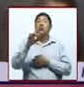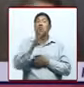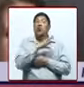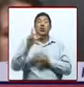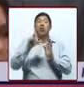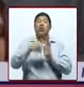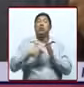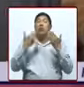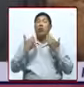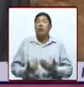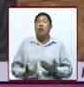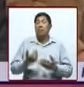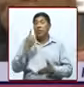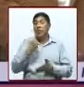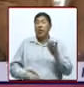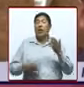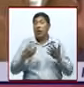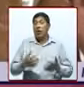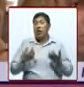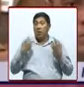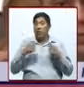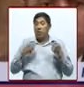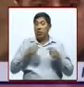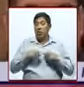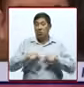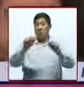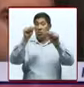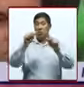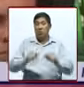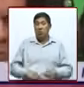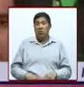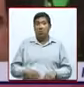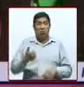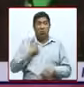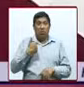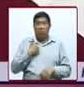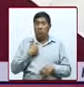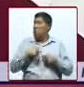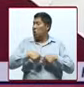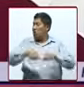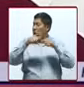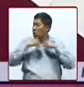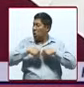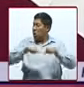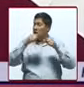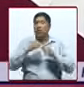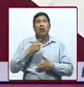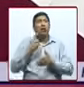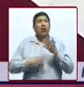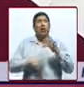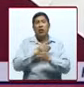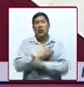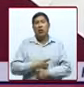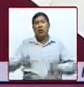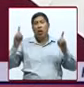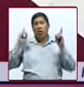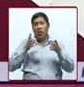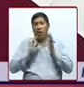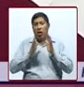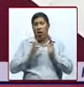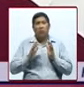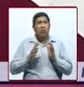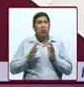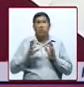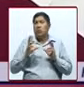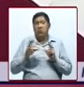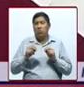que después ahora él lo que pretende es continuar sin que exista una democracia interna. Ahí, ¿de qué democracia se puede hablar si uno